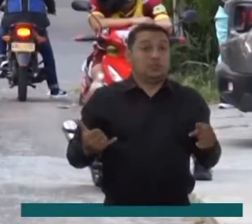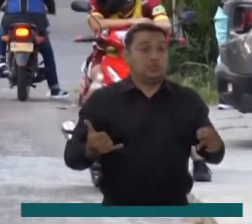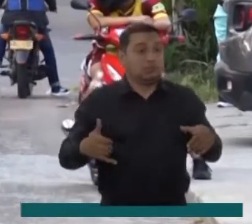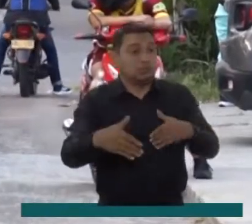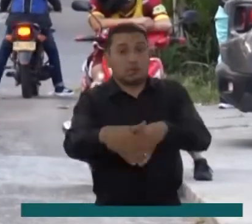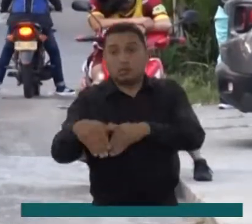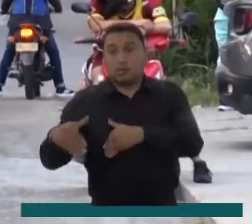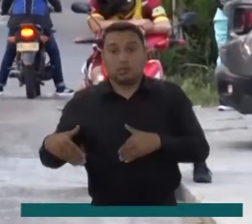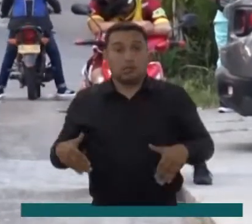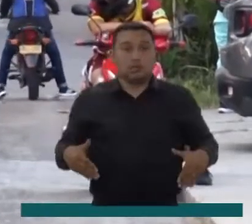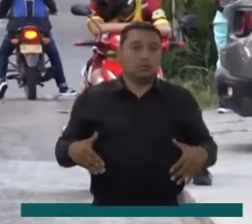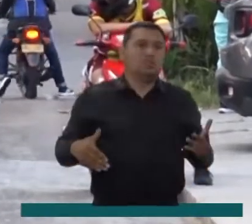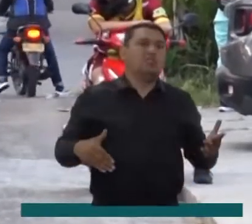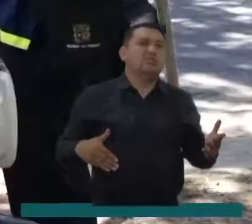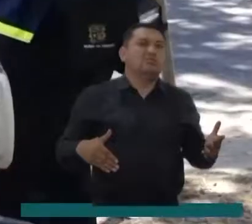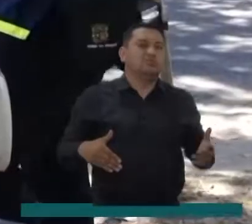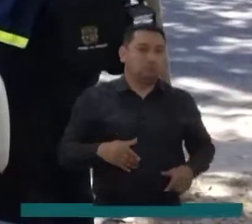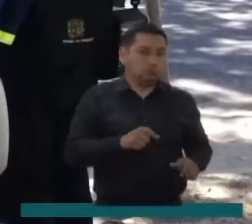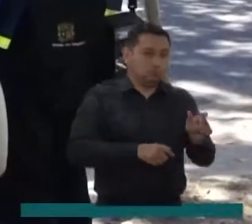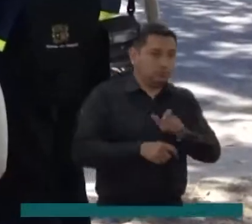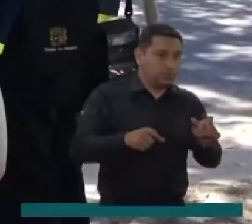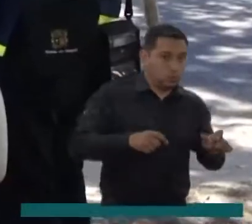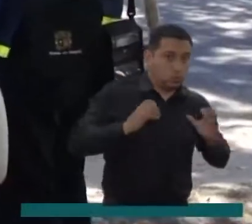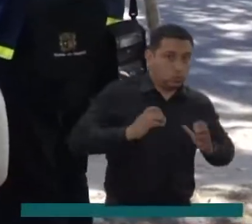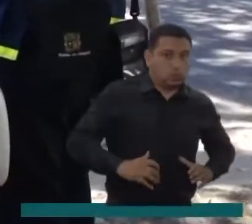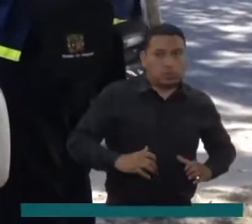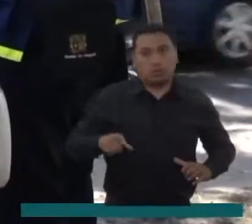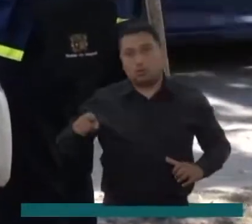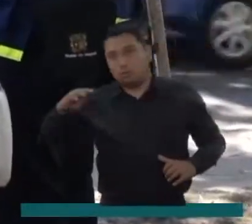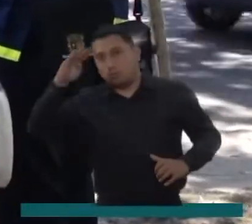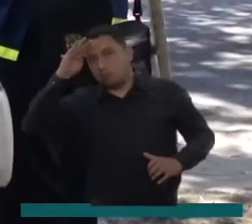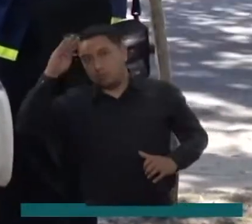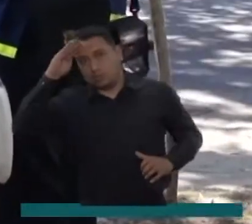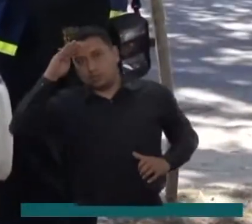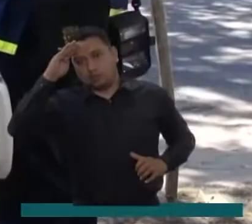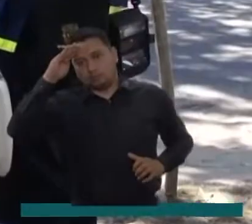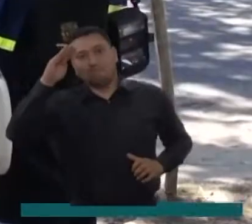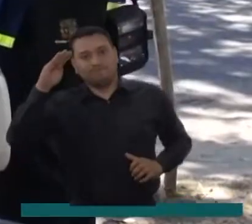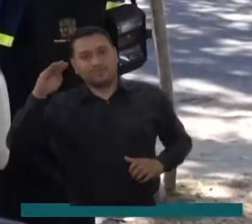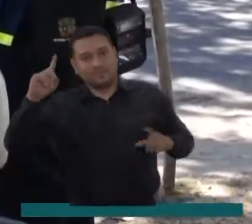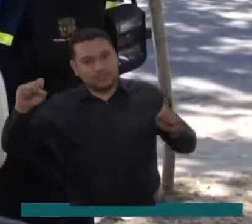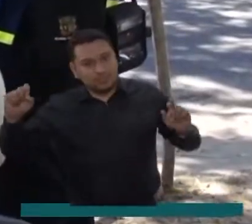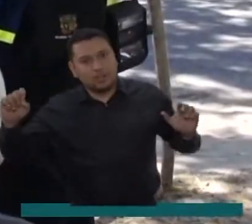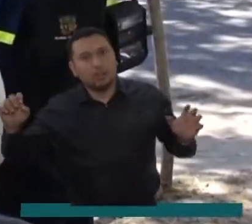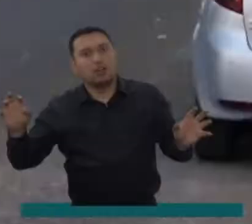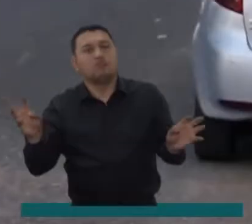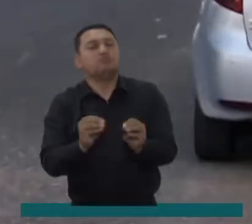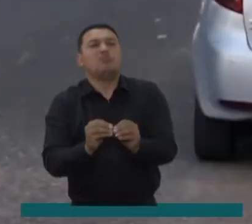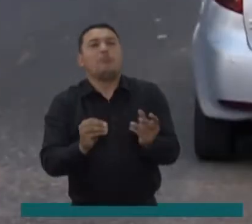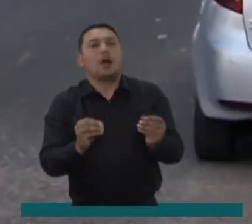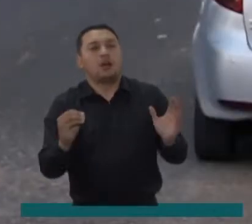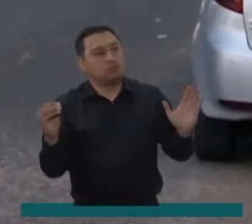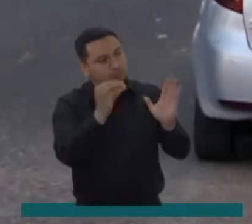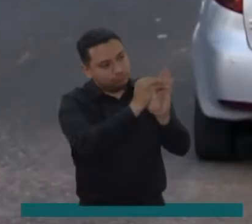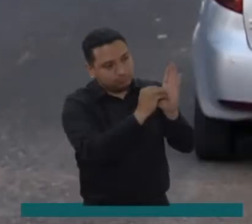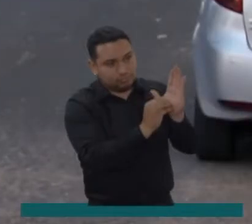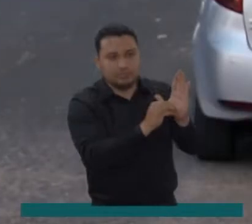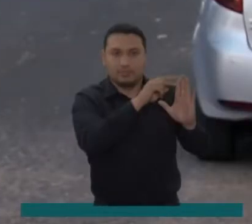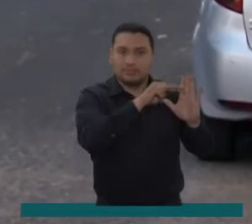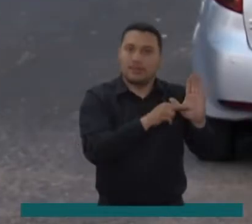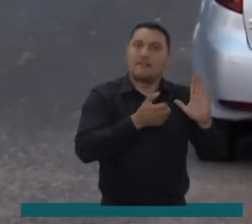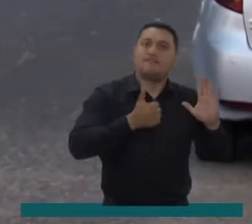enfrentarán unos y otros, policía y ciudadanía, ambos obligados a hacer realidad la ley. Las motos